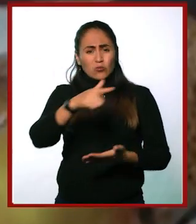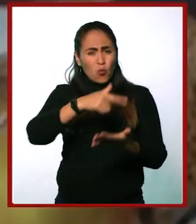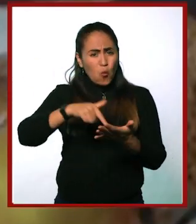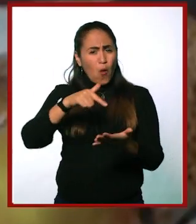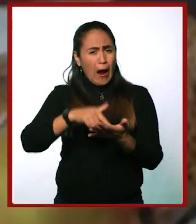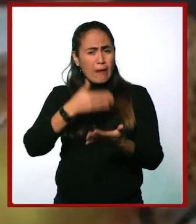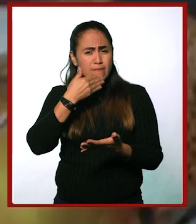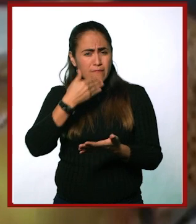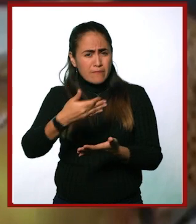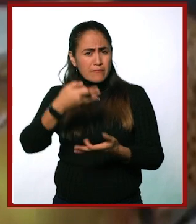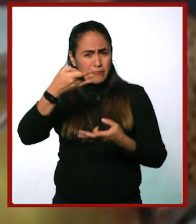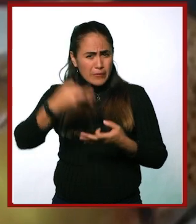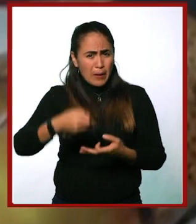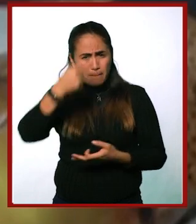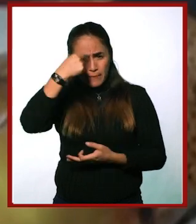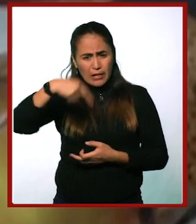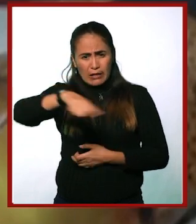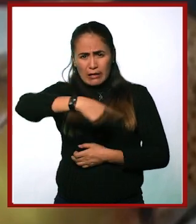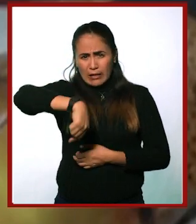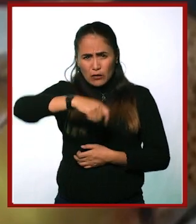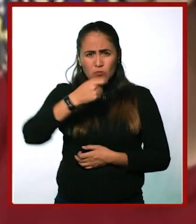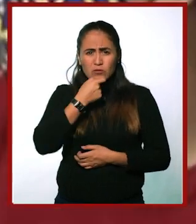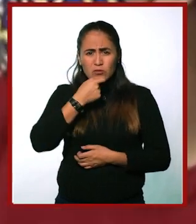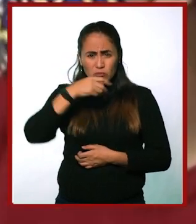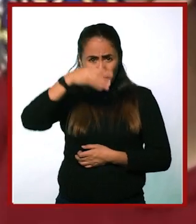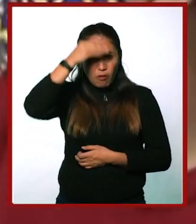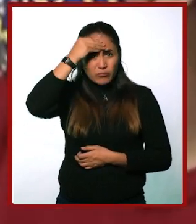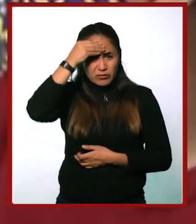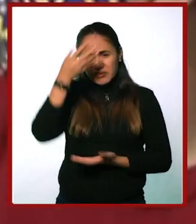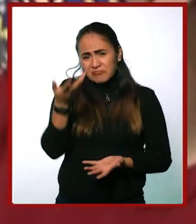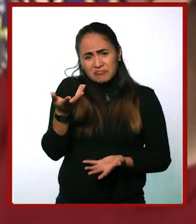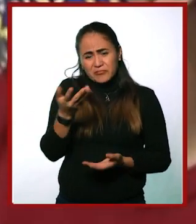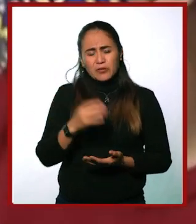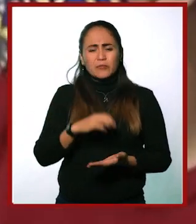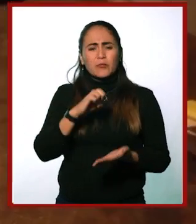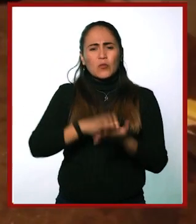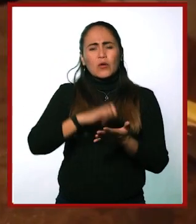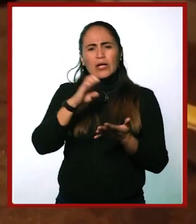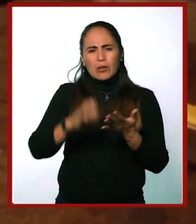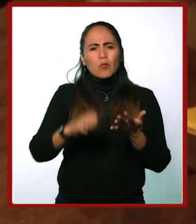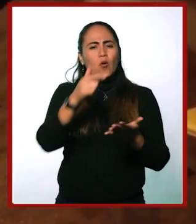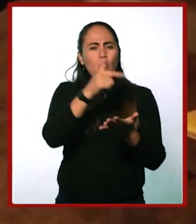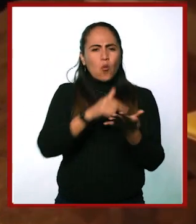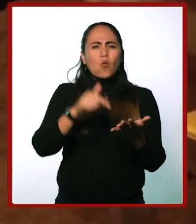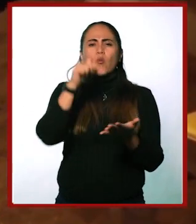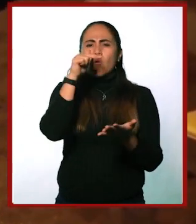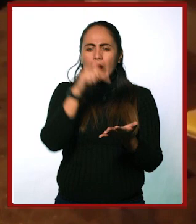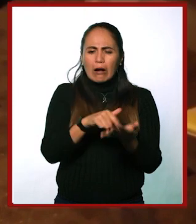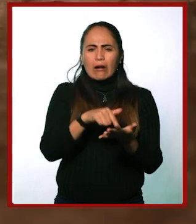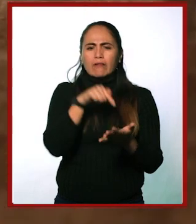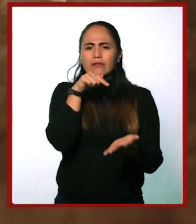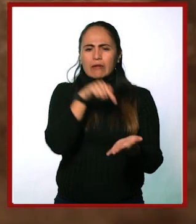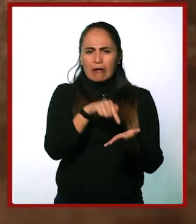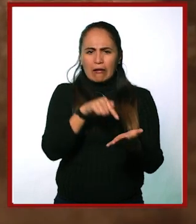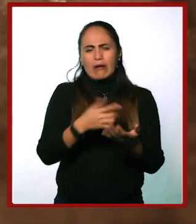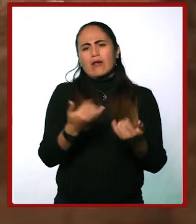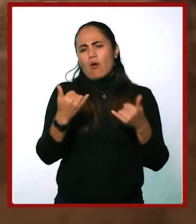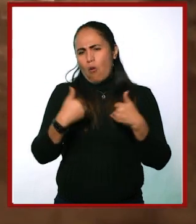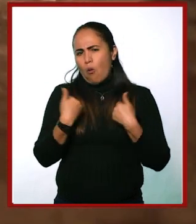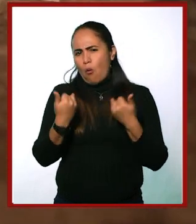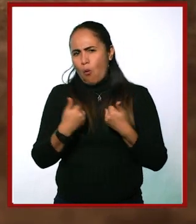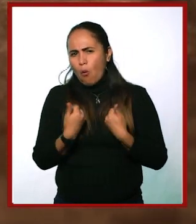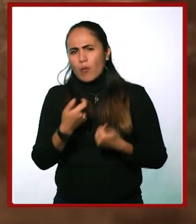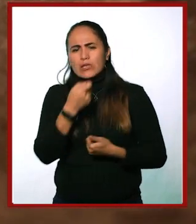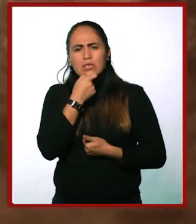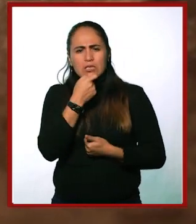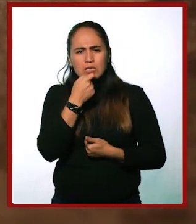condiciones mínimas para Exacto. generar aprendizaje. Por ejemplo, el hecho de que tú tengas un lugar, el joven,